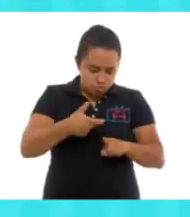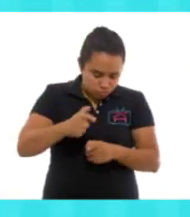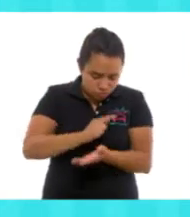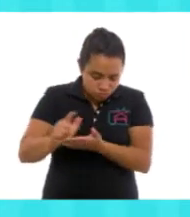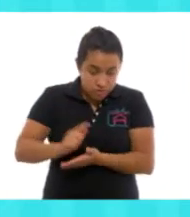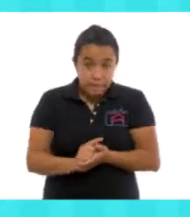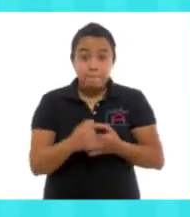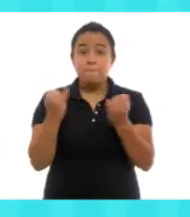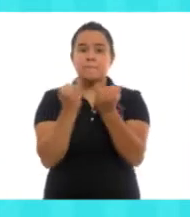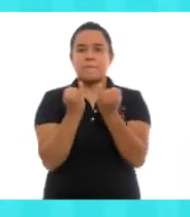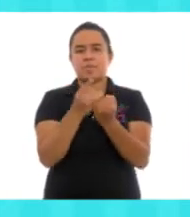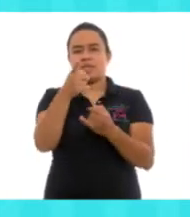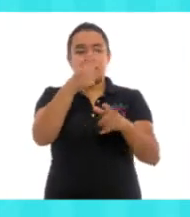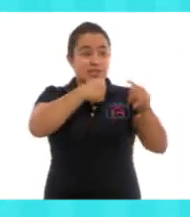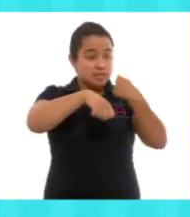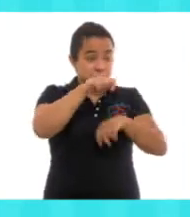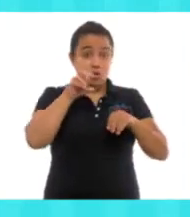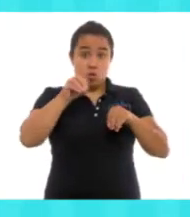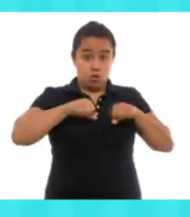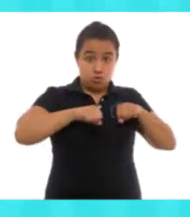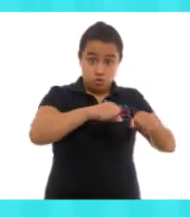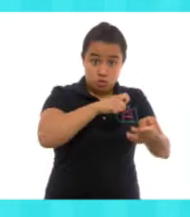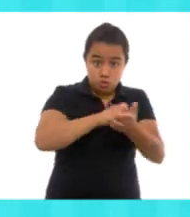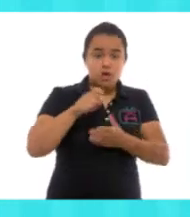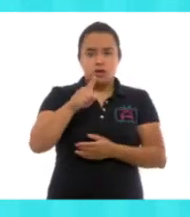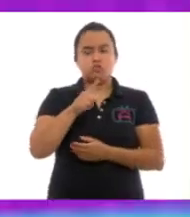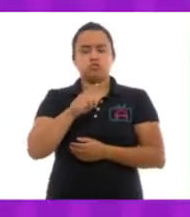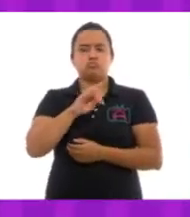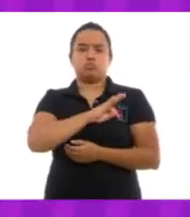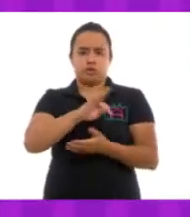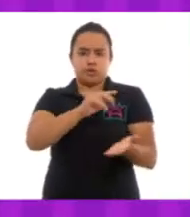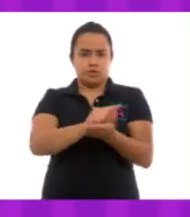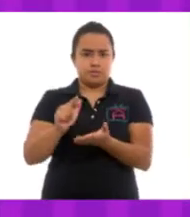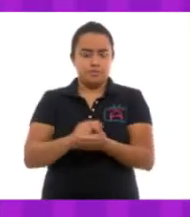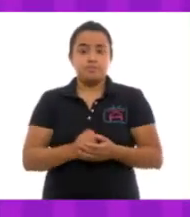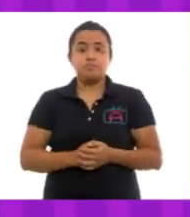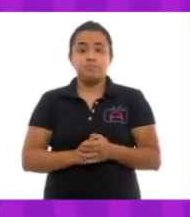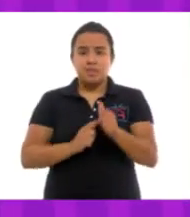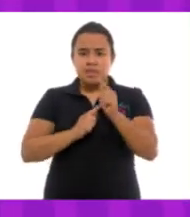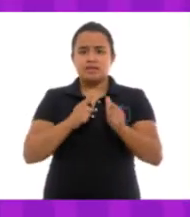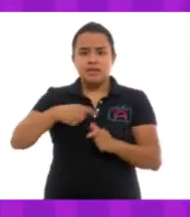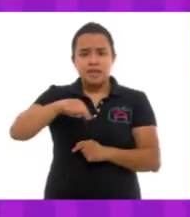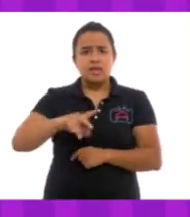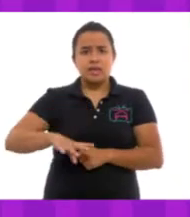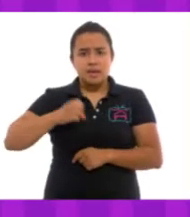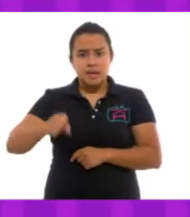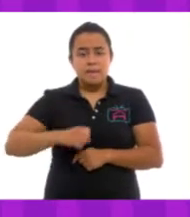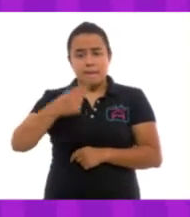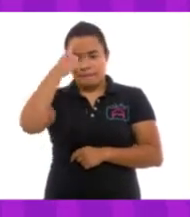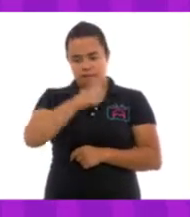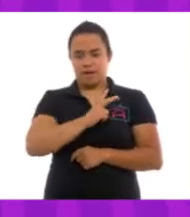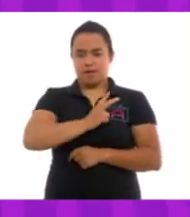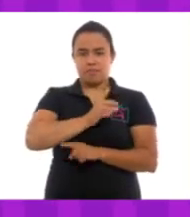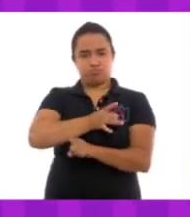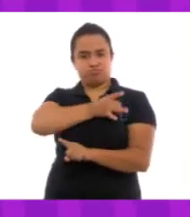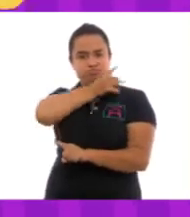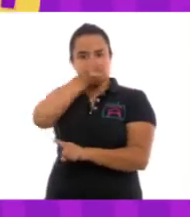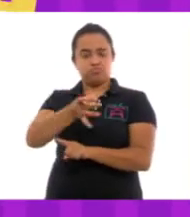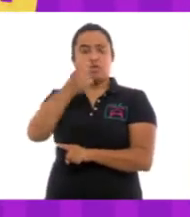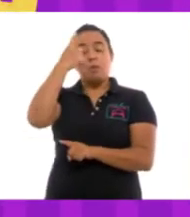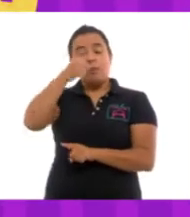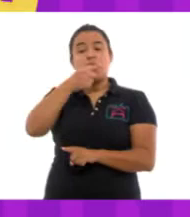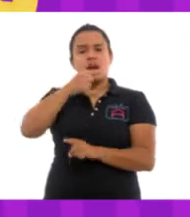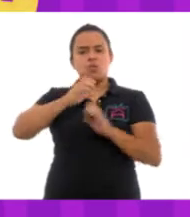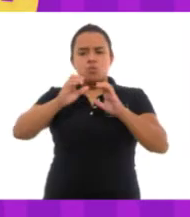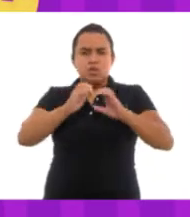las cosas que compres en la tienda o en el supermercado. Sigamos luchando juntos contra este virus, cuidándonos los